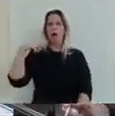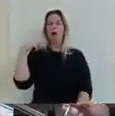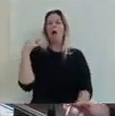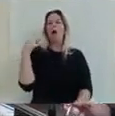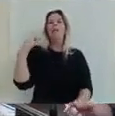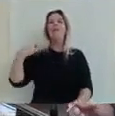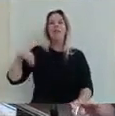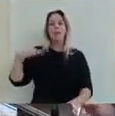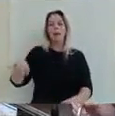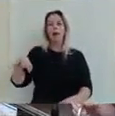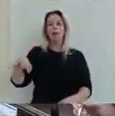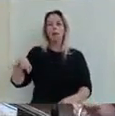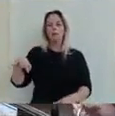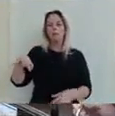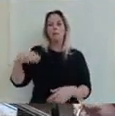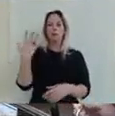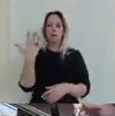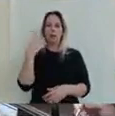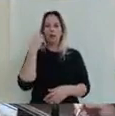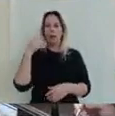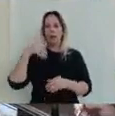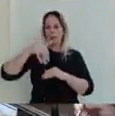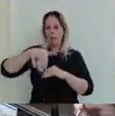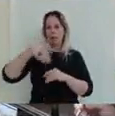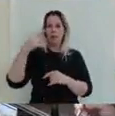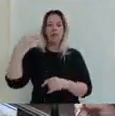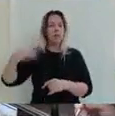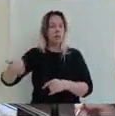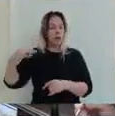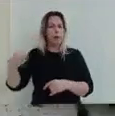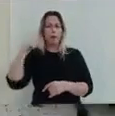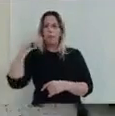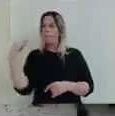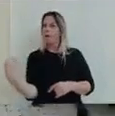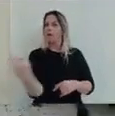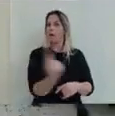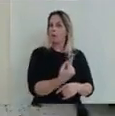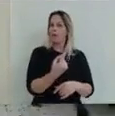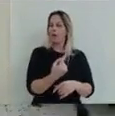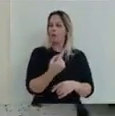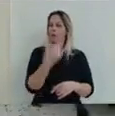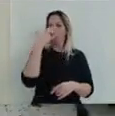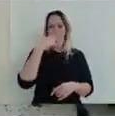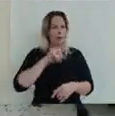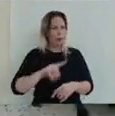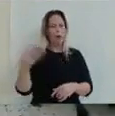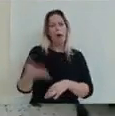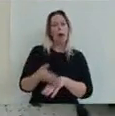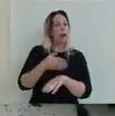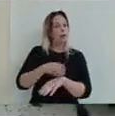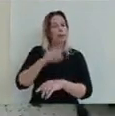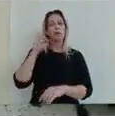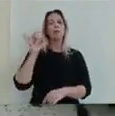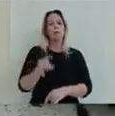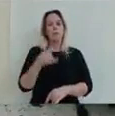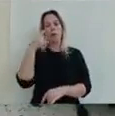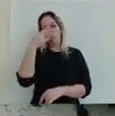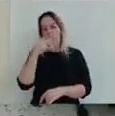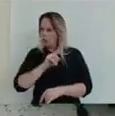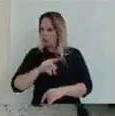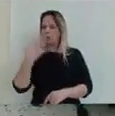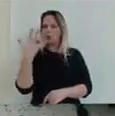hábiles para la remisión. El pedido está basado en el artículo 65 de la Carta Orgánica Municipal, que